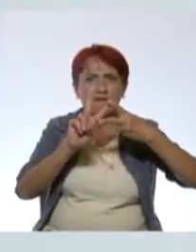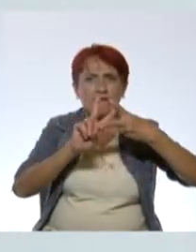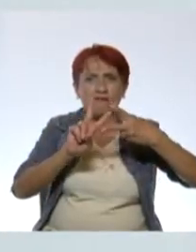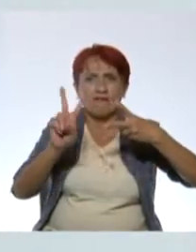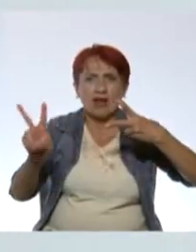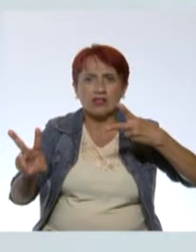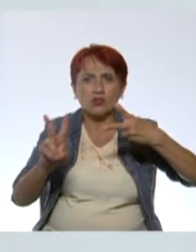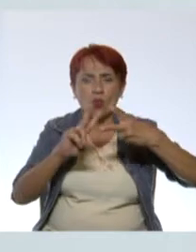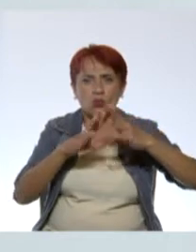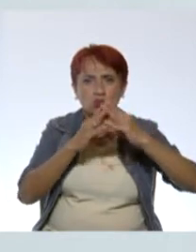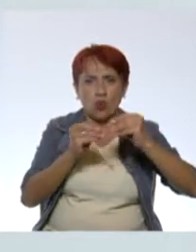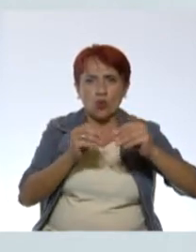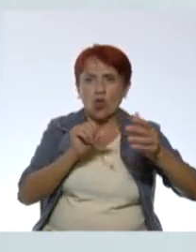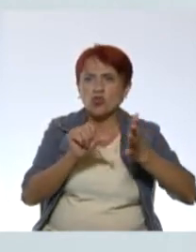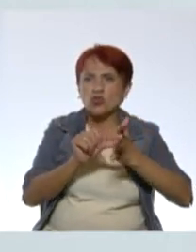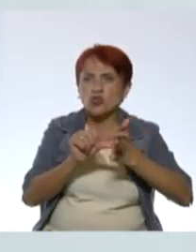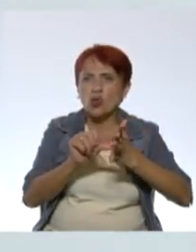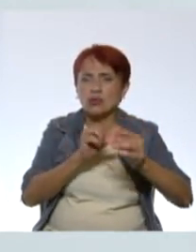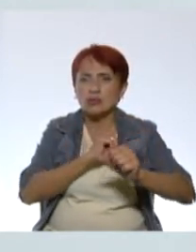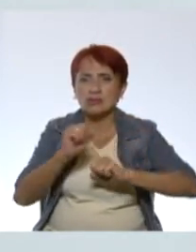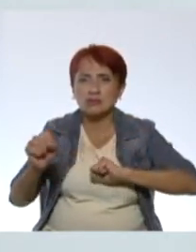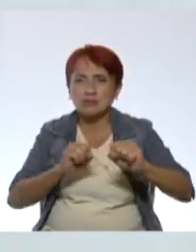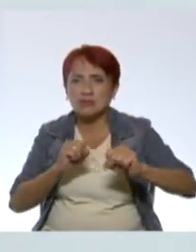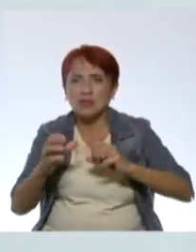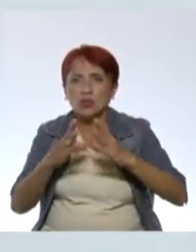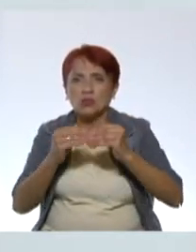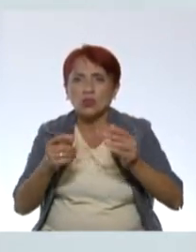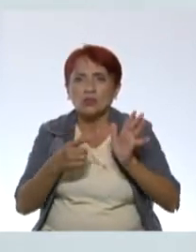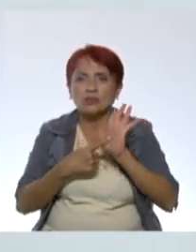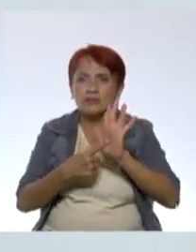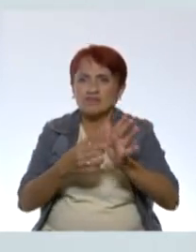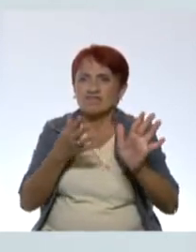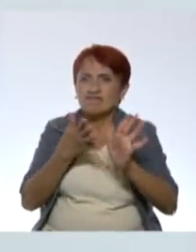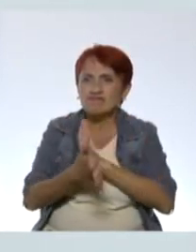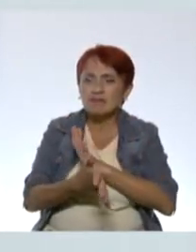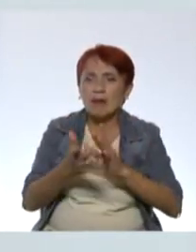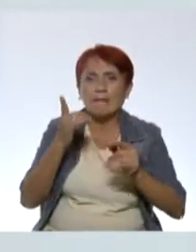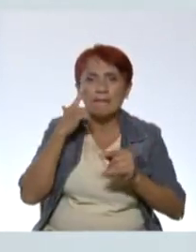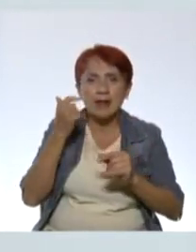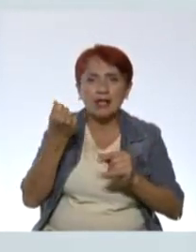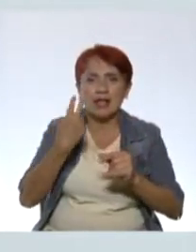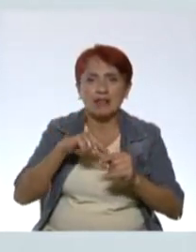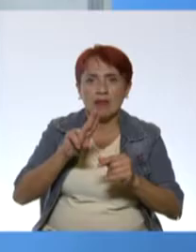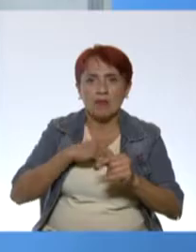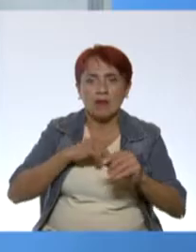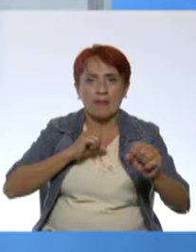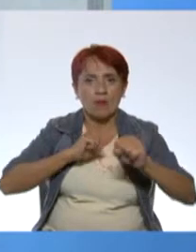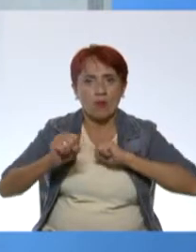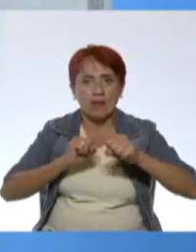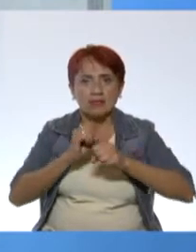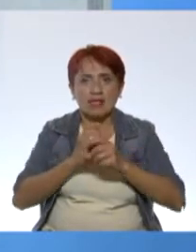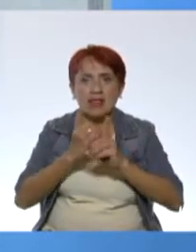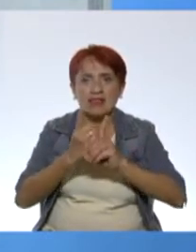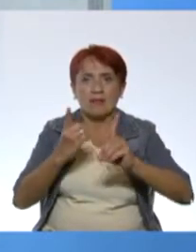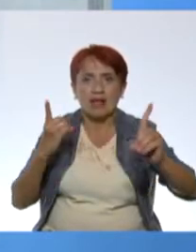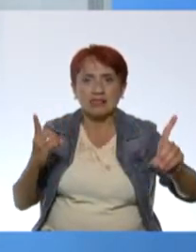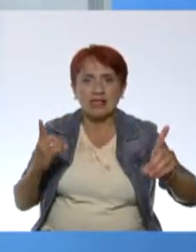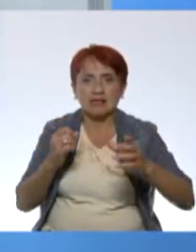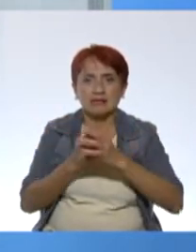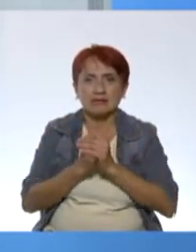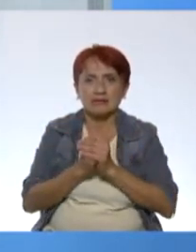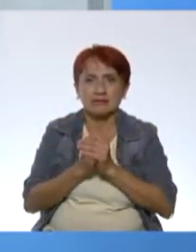vector le indica el movimiento, hacia dónde se va a mover y qué inclinación va a tener para desplazarse.